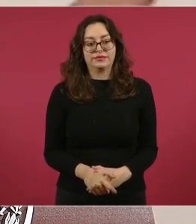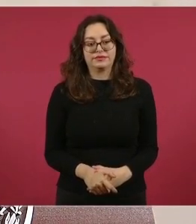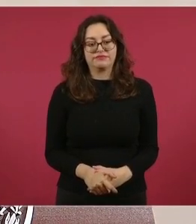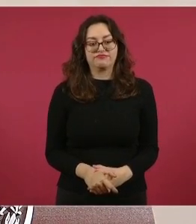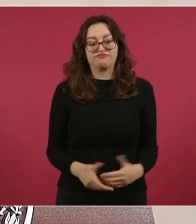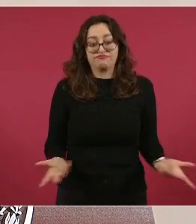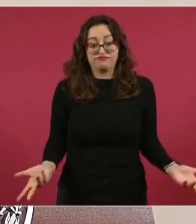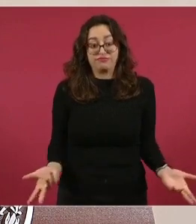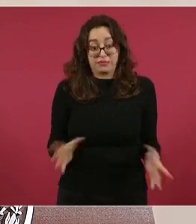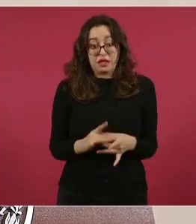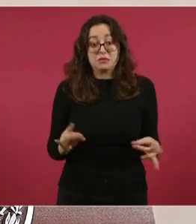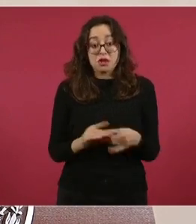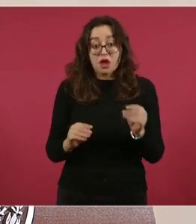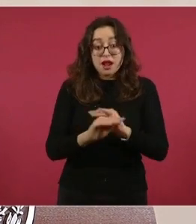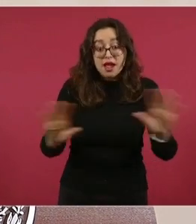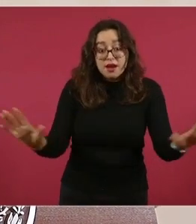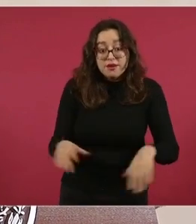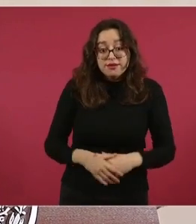Ya más claro,